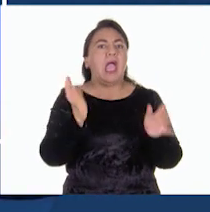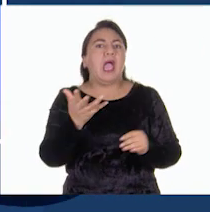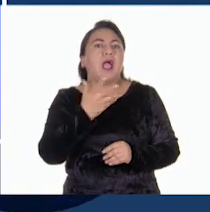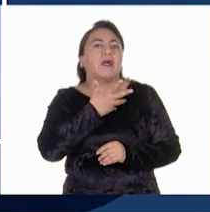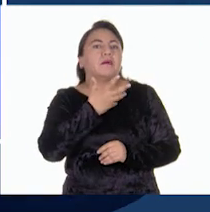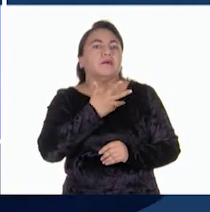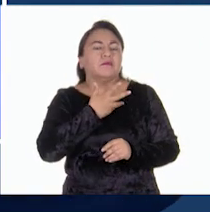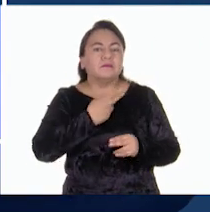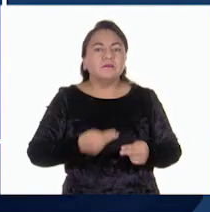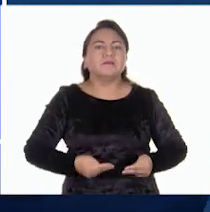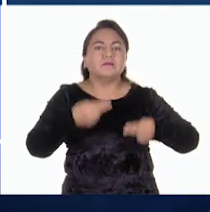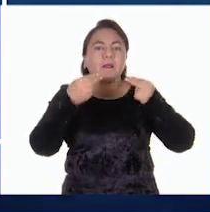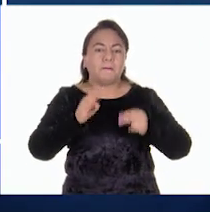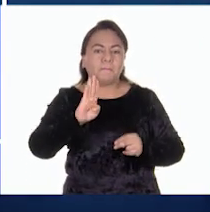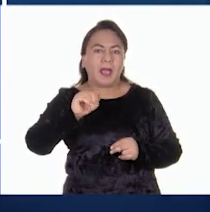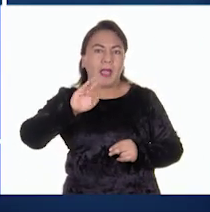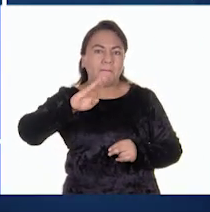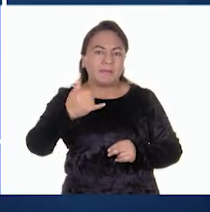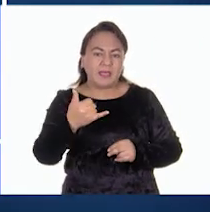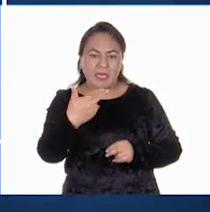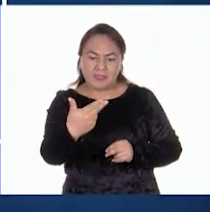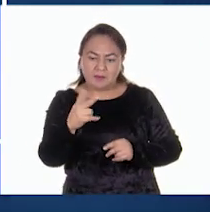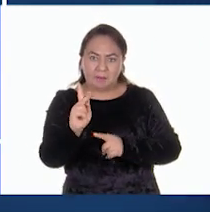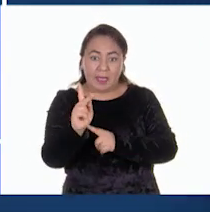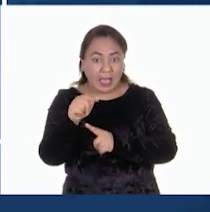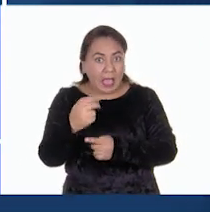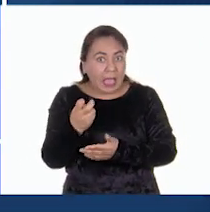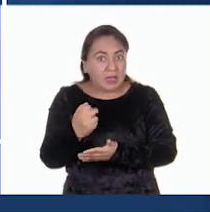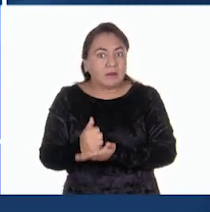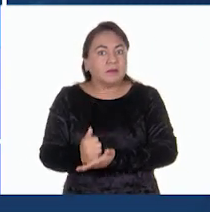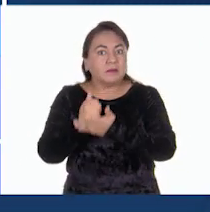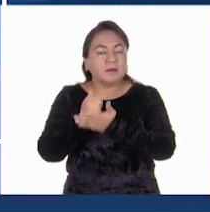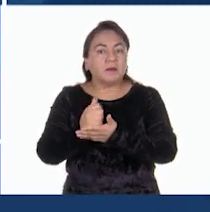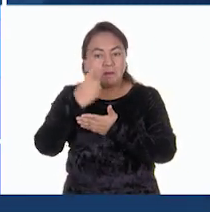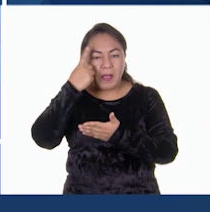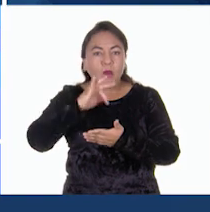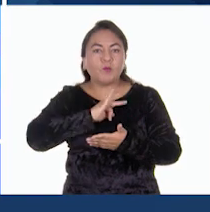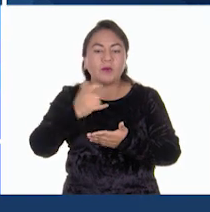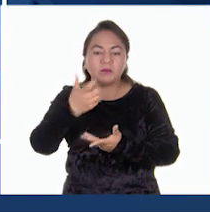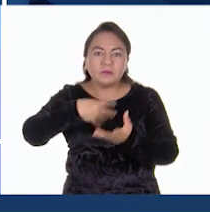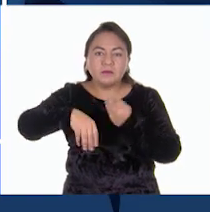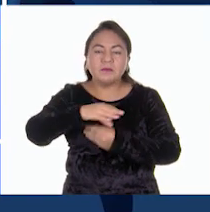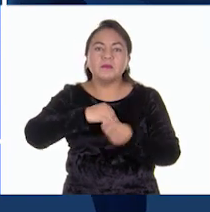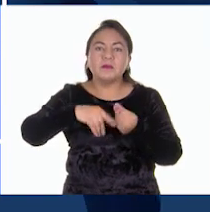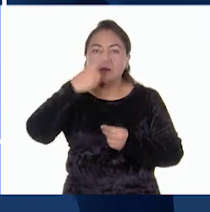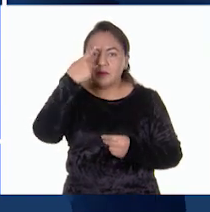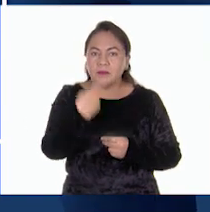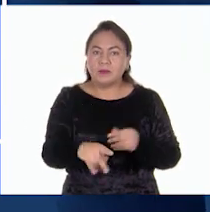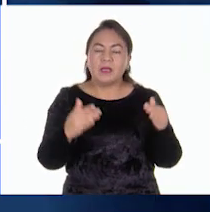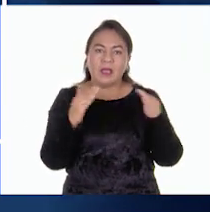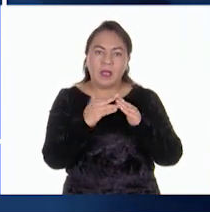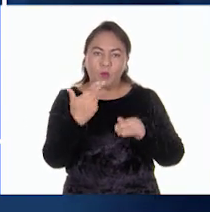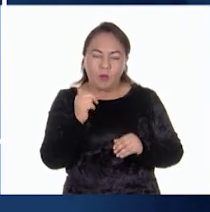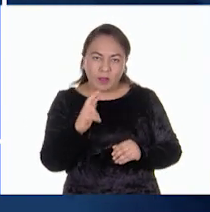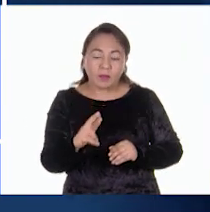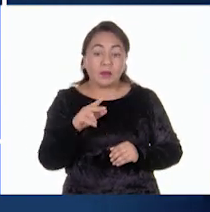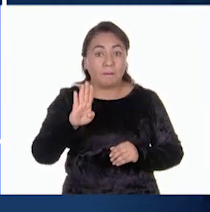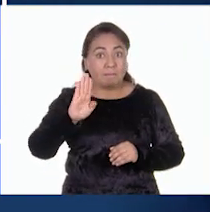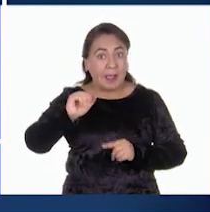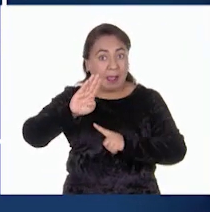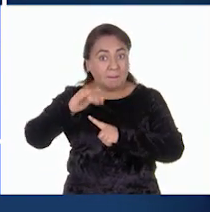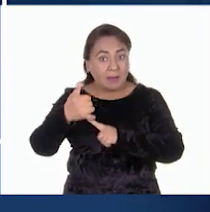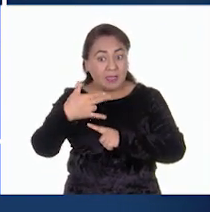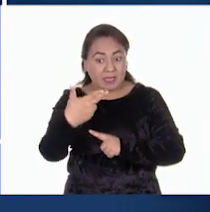el maravilloso Baby HP, un aparato que está llamado a revolucionar la economía hogareña. El Baby HP es